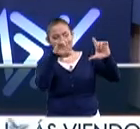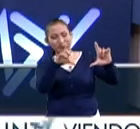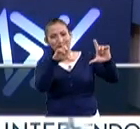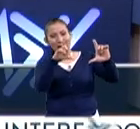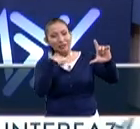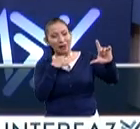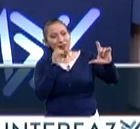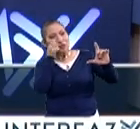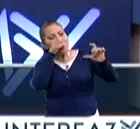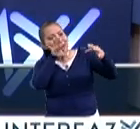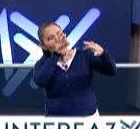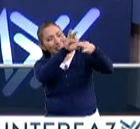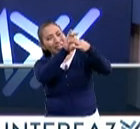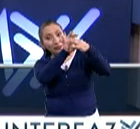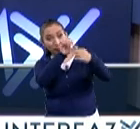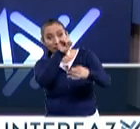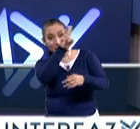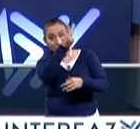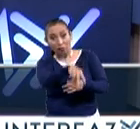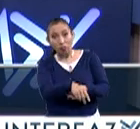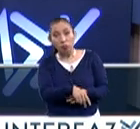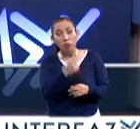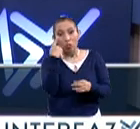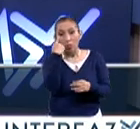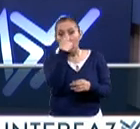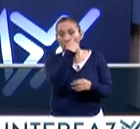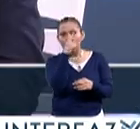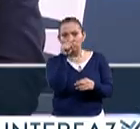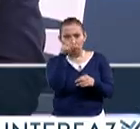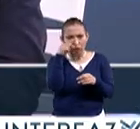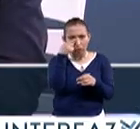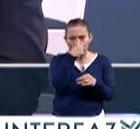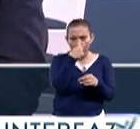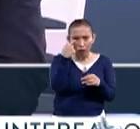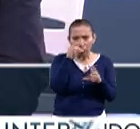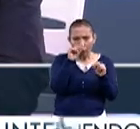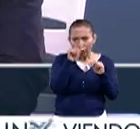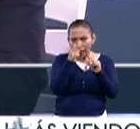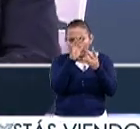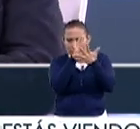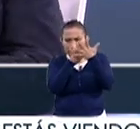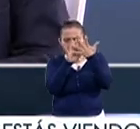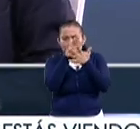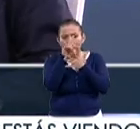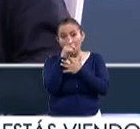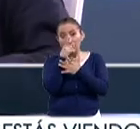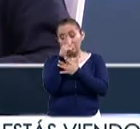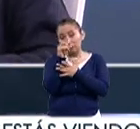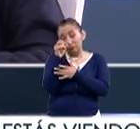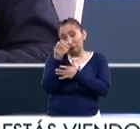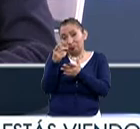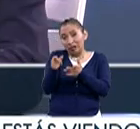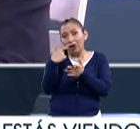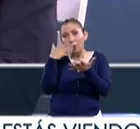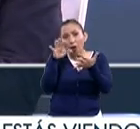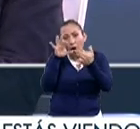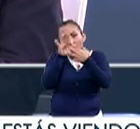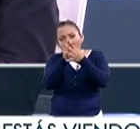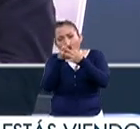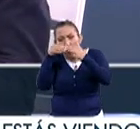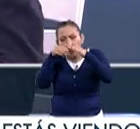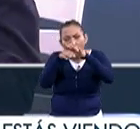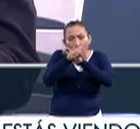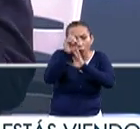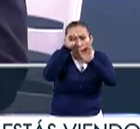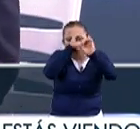¿Te inspiró No, pues la sí, careta? porque le estoy viendo los ojos y digo, son sus ojos, no son sus ojos. Pero como dices bien, te llevan a esa zona oscura